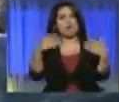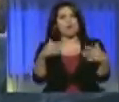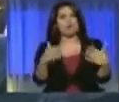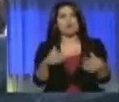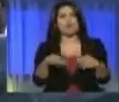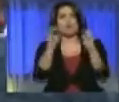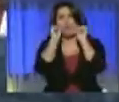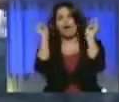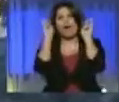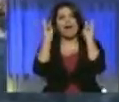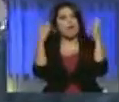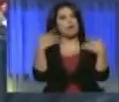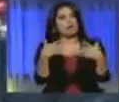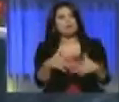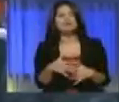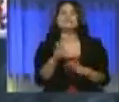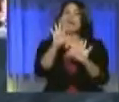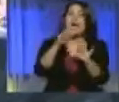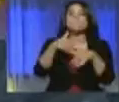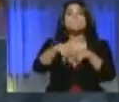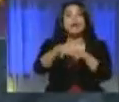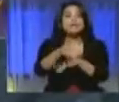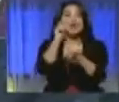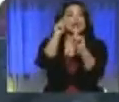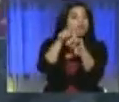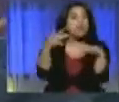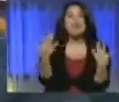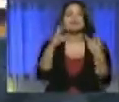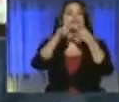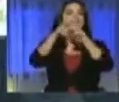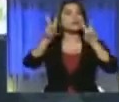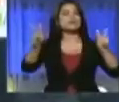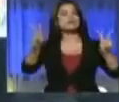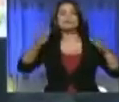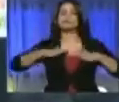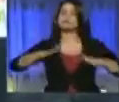Ahora, nuestras marchas son de paz, de conciencia, de alegría,